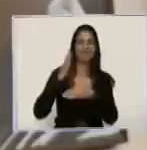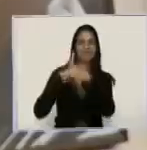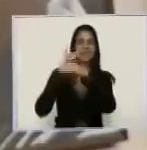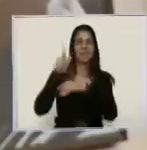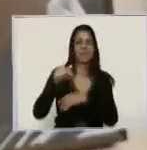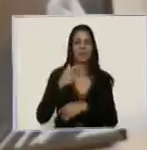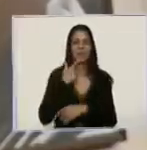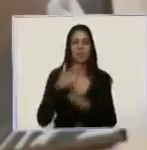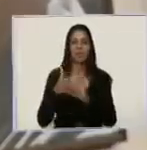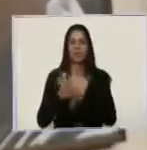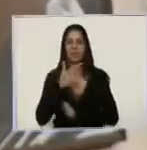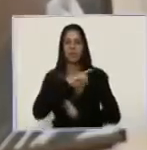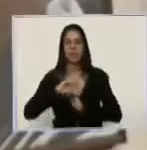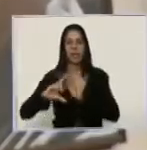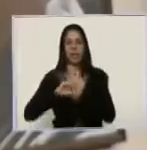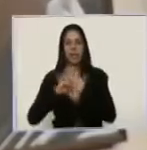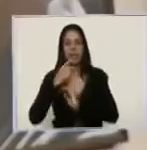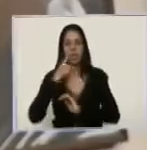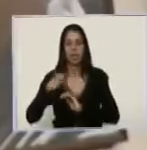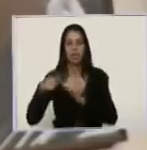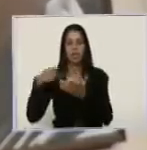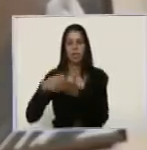Medina Angarita y todo regresara sin pagar nada.